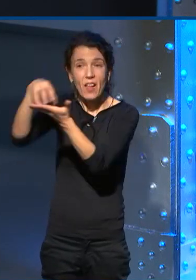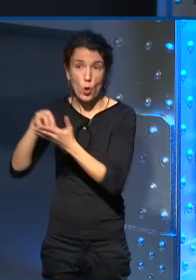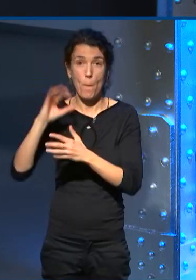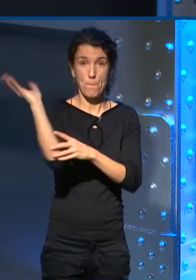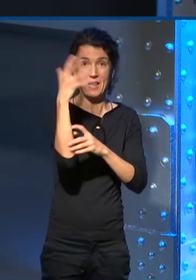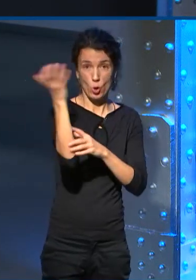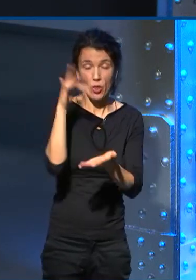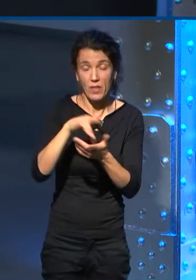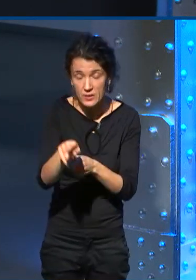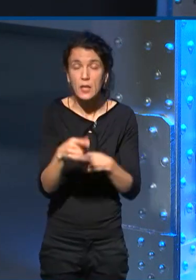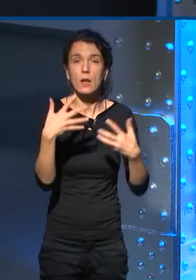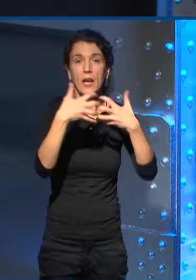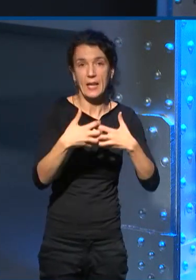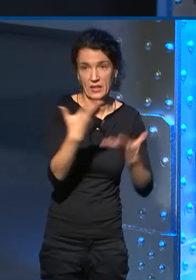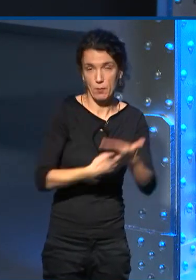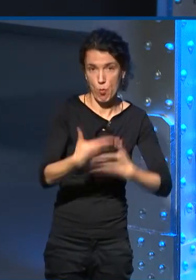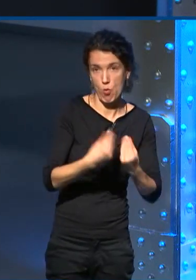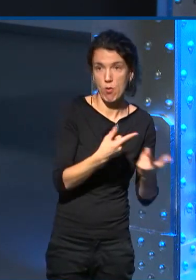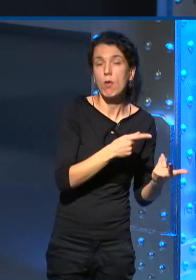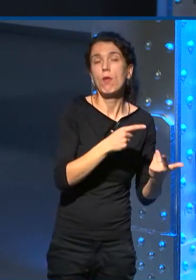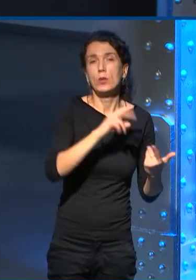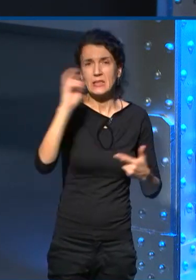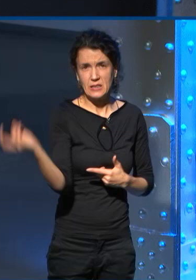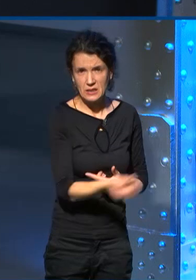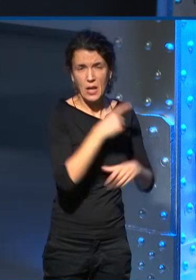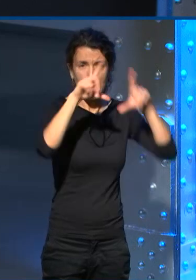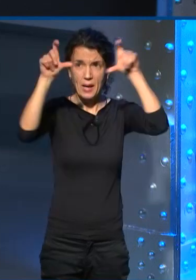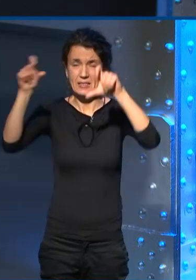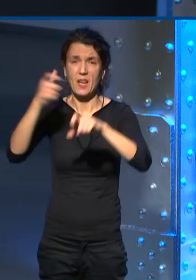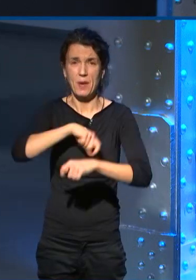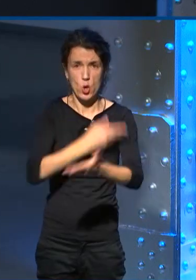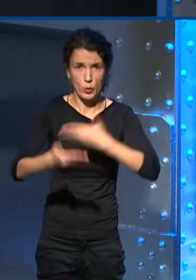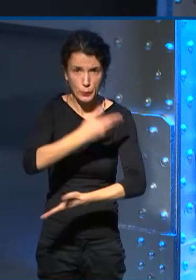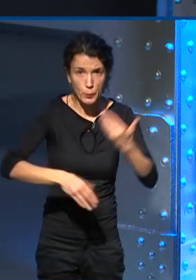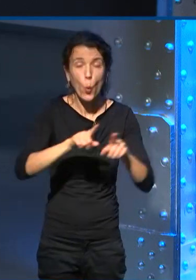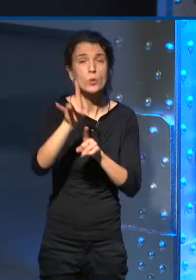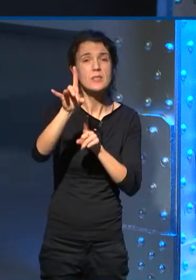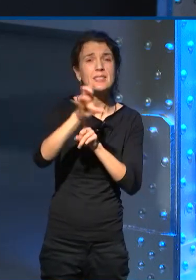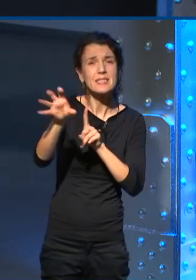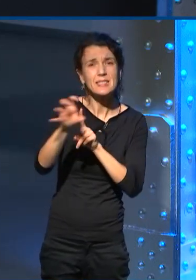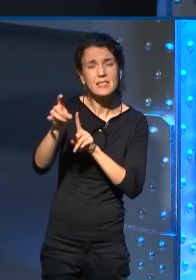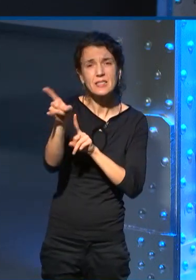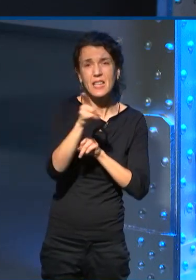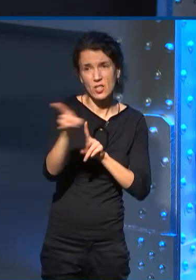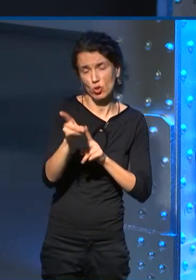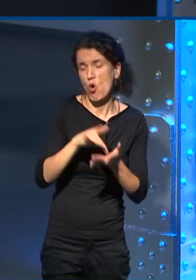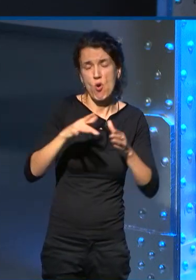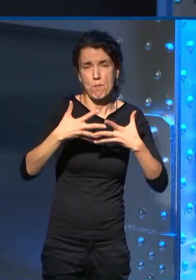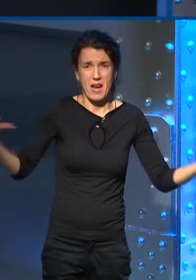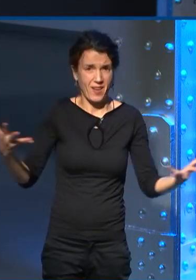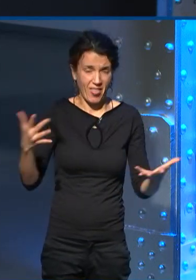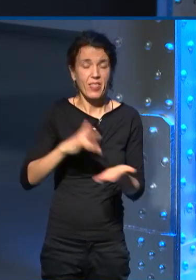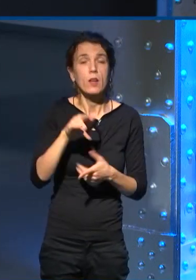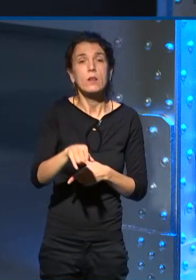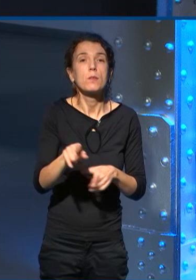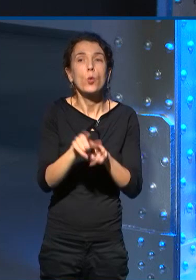desarrollando en un equipo entre INTA, CAF y varias empresas españolas. Ahí vemos uno de los sensores más grandes que forma parte de la estación, que